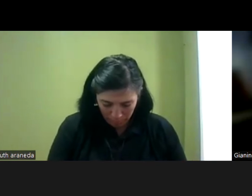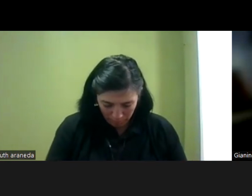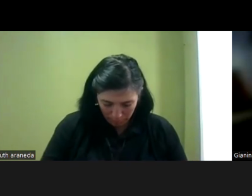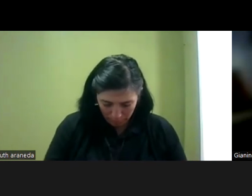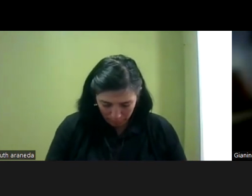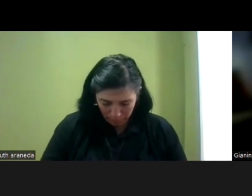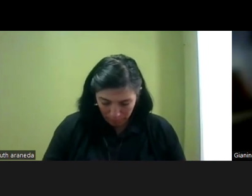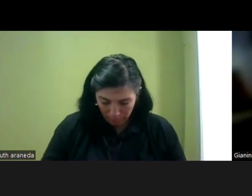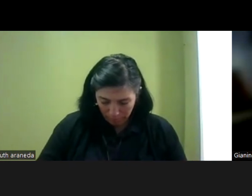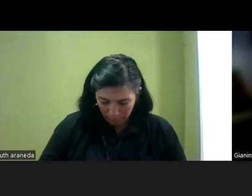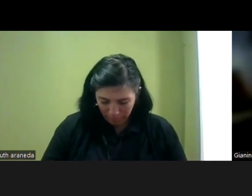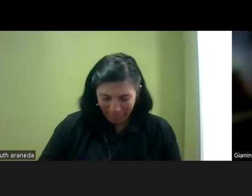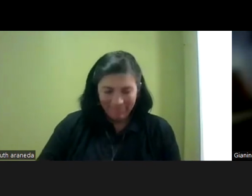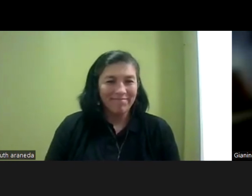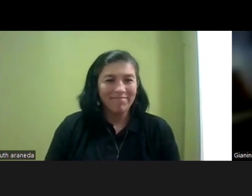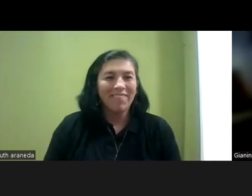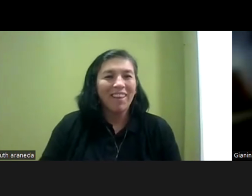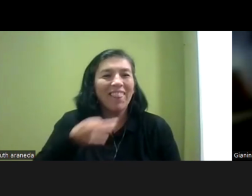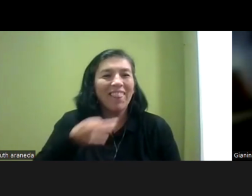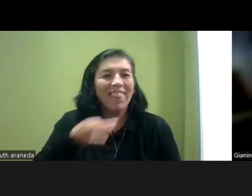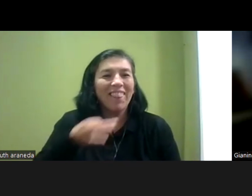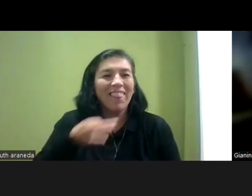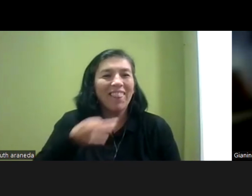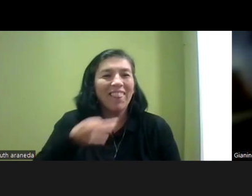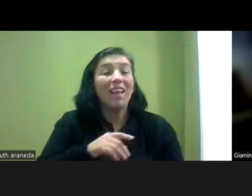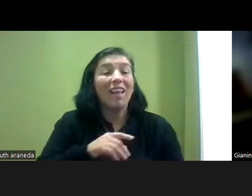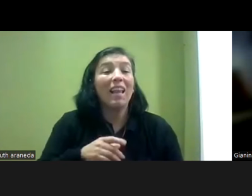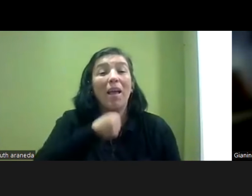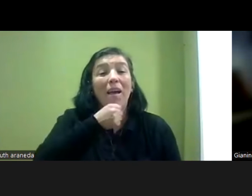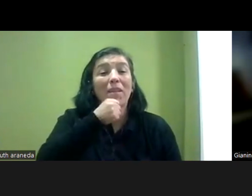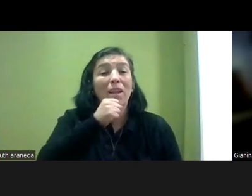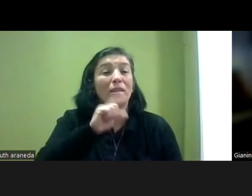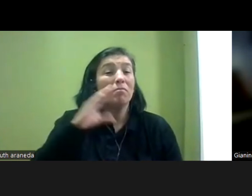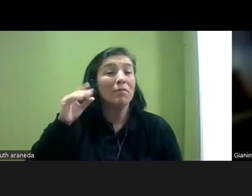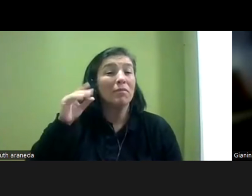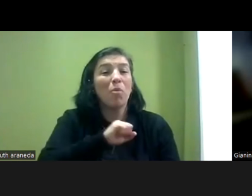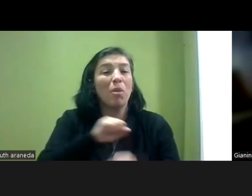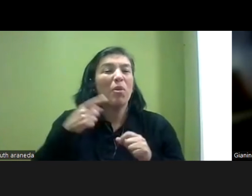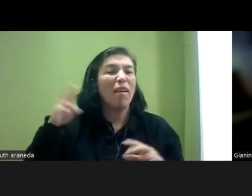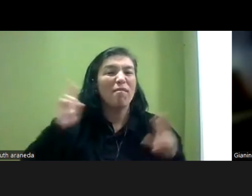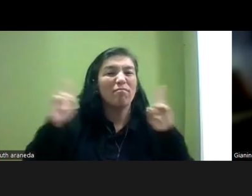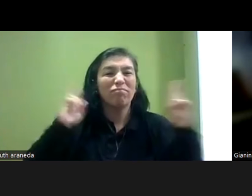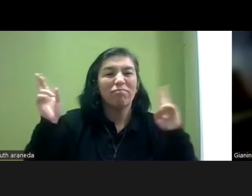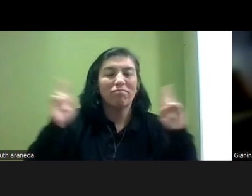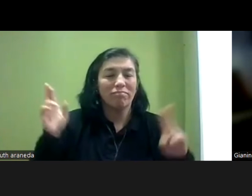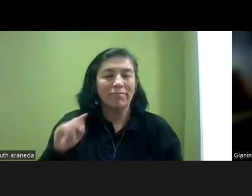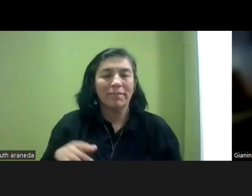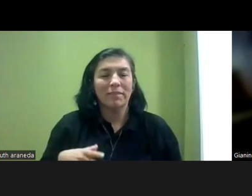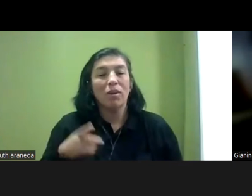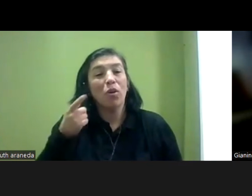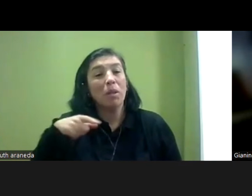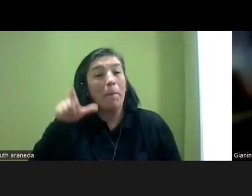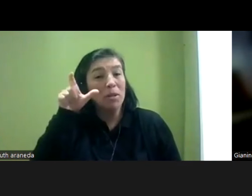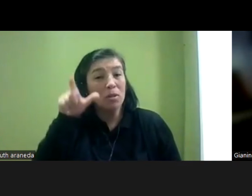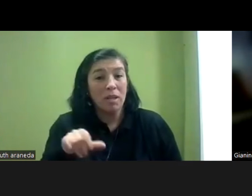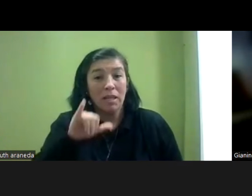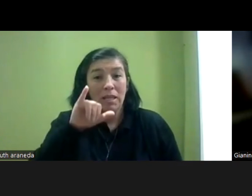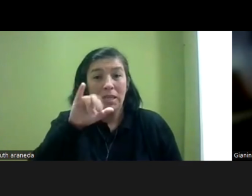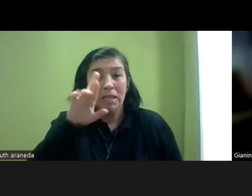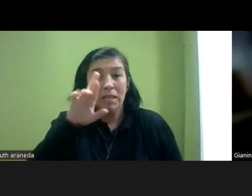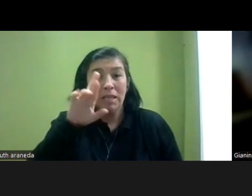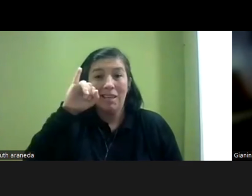voy a donde está. Em, Después tenemos acá a Iraí Heredia.